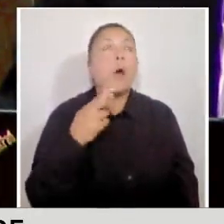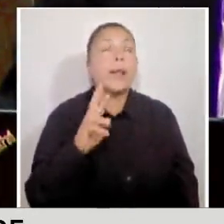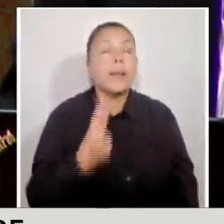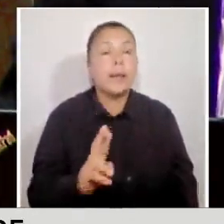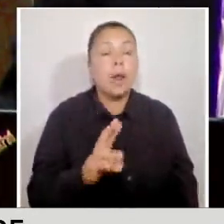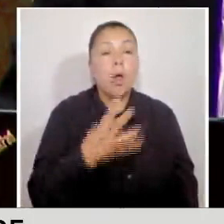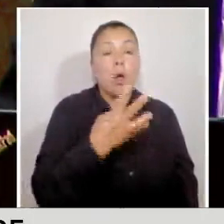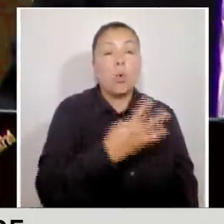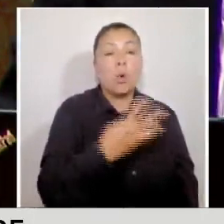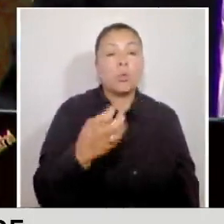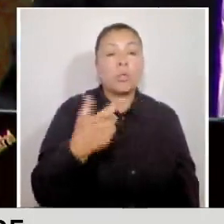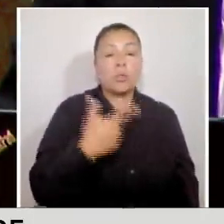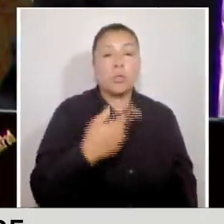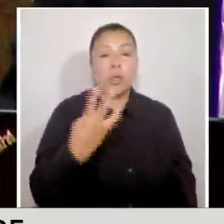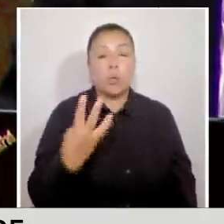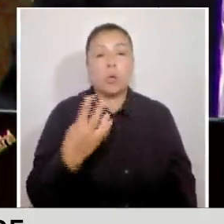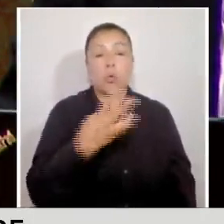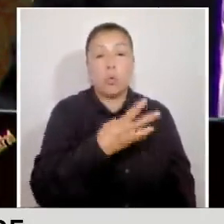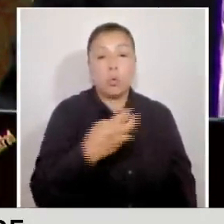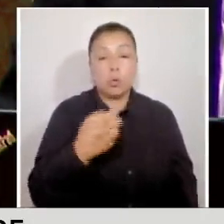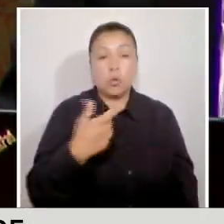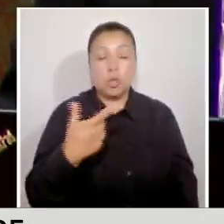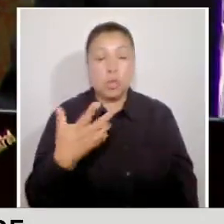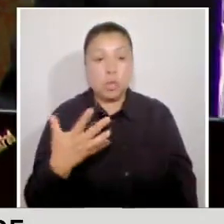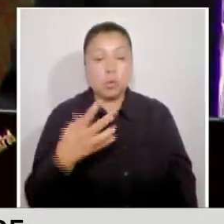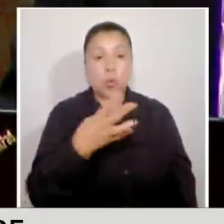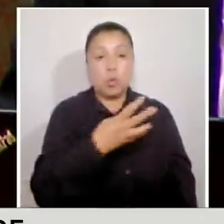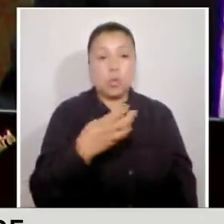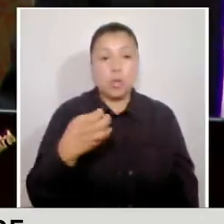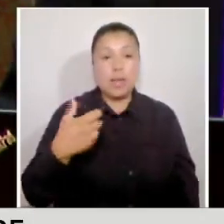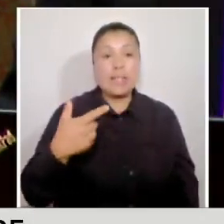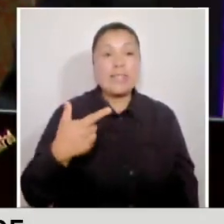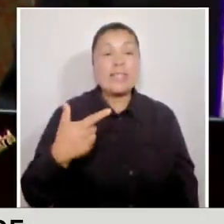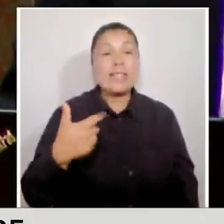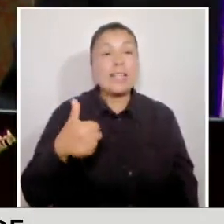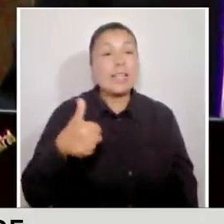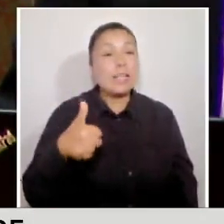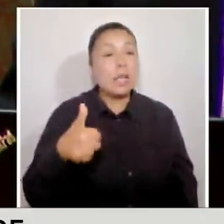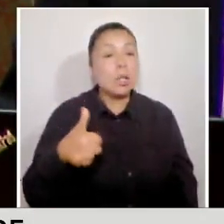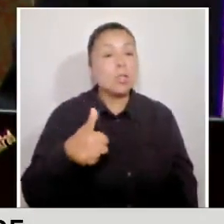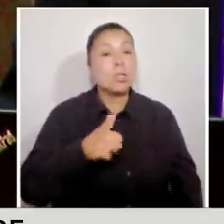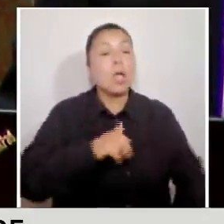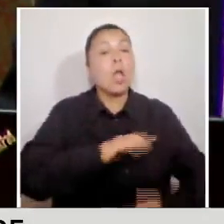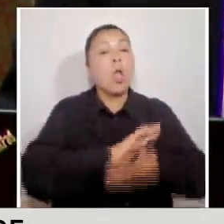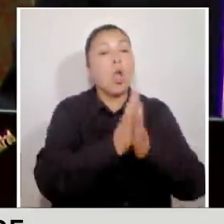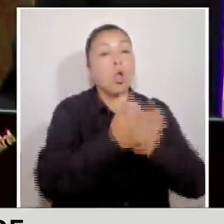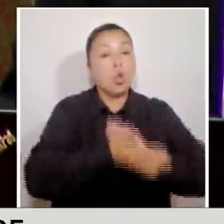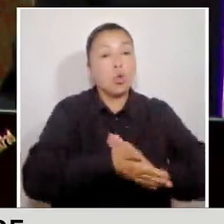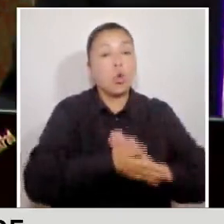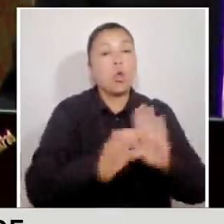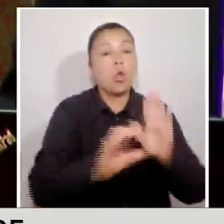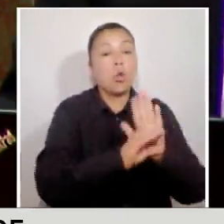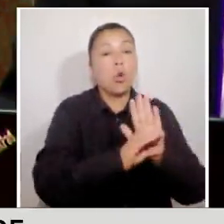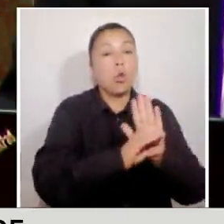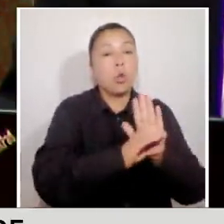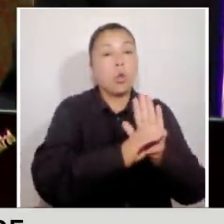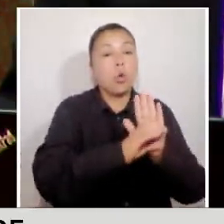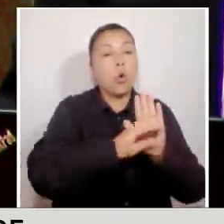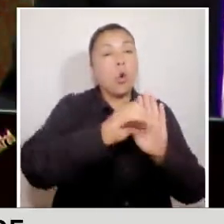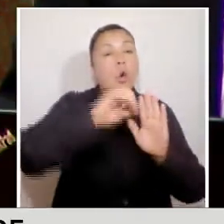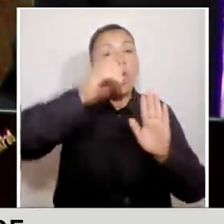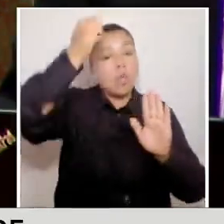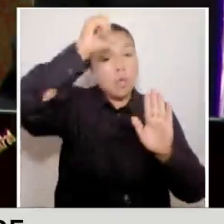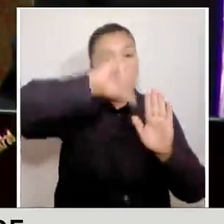474 475 476 todos del Código Penal en la ley número